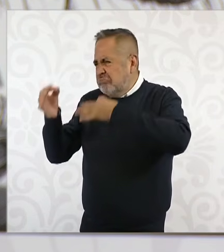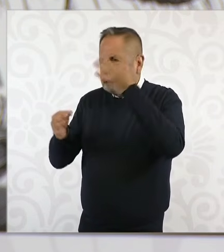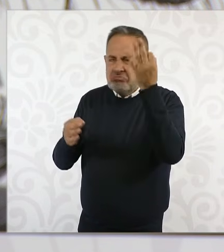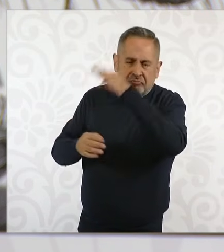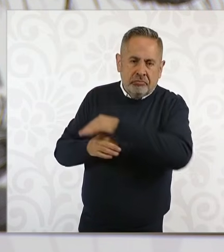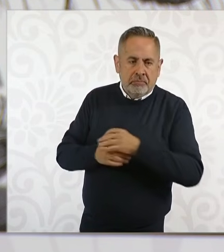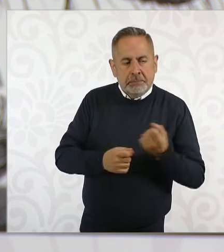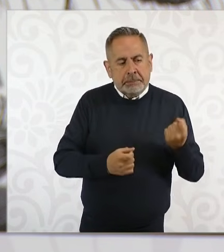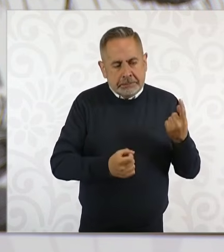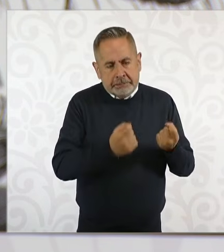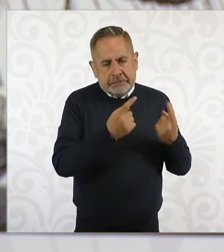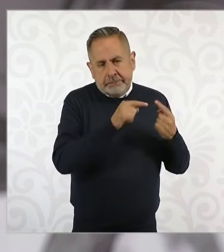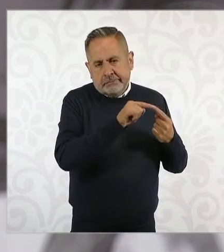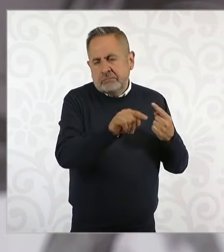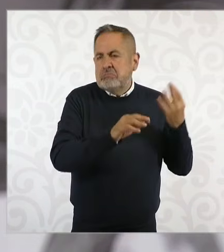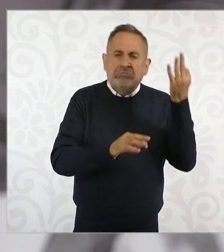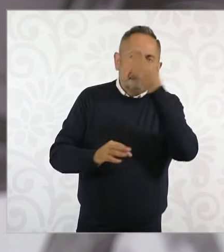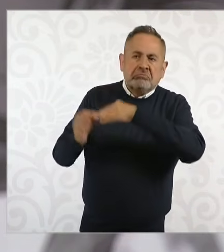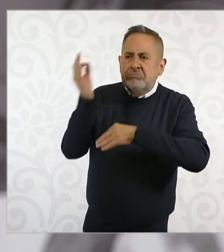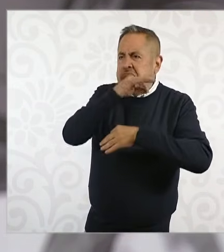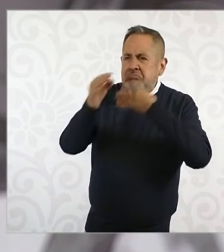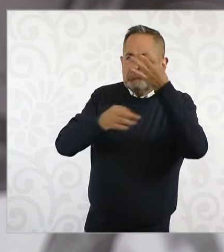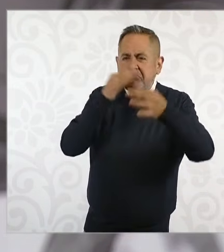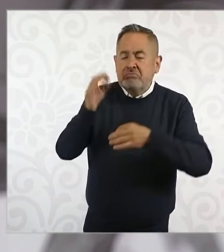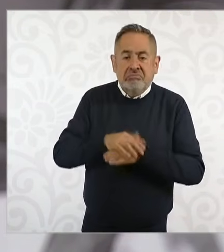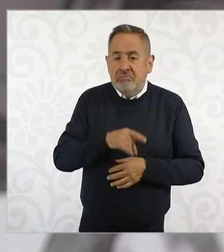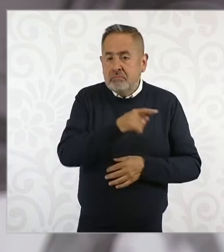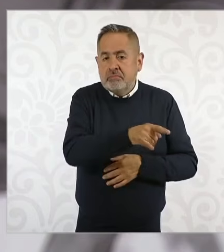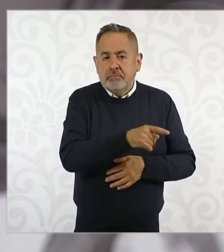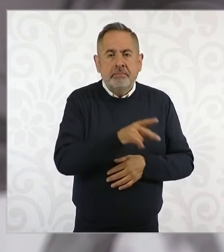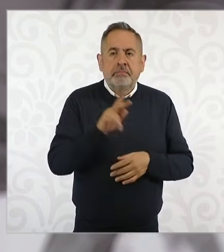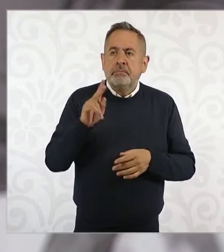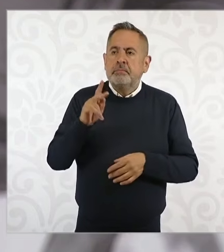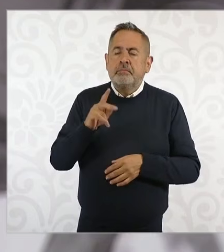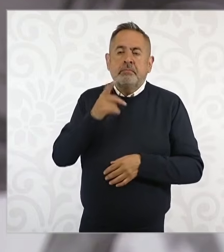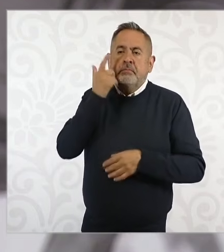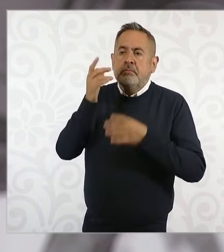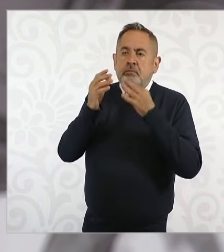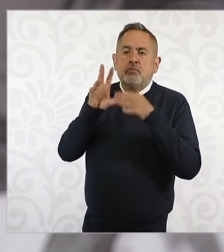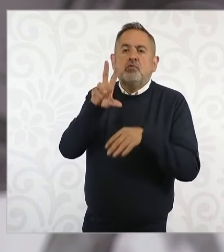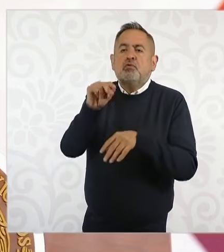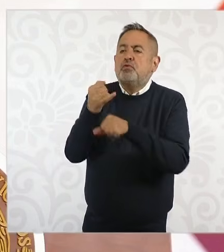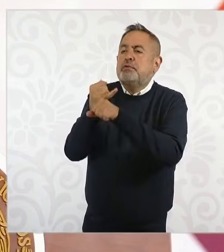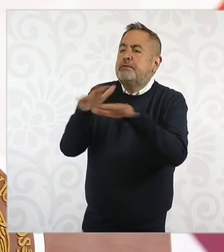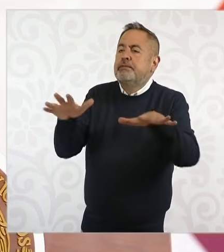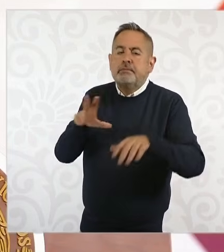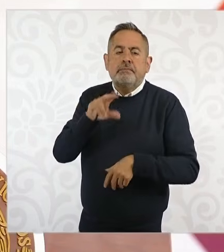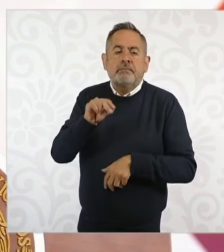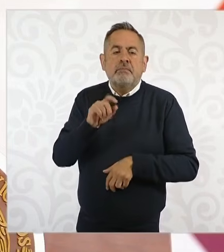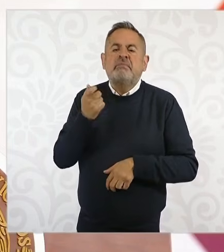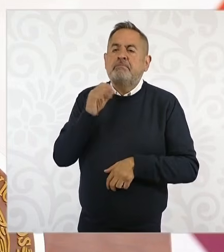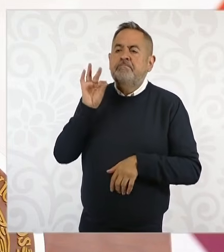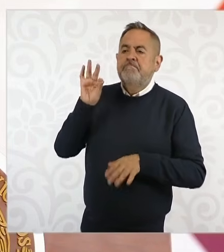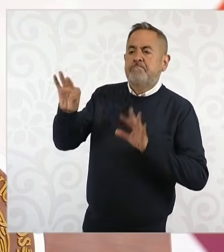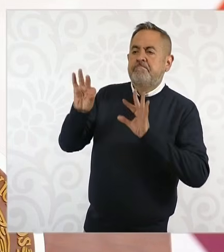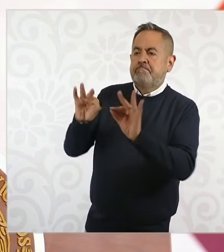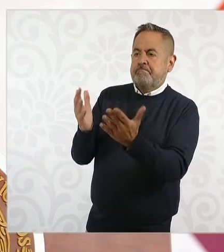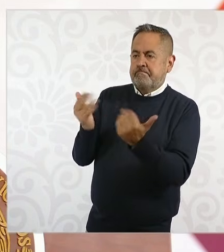algunos medios que hacen propaganda política, no hacen información, hacen propaganda política,